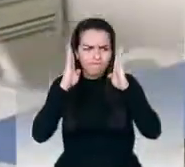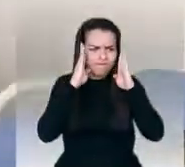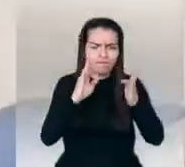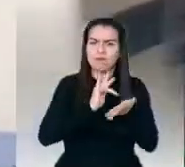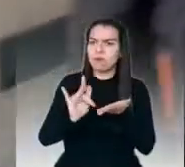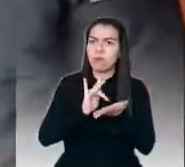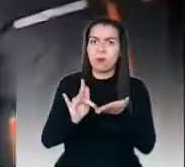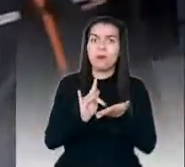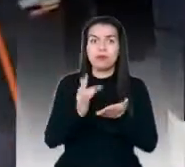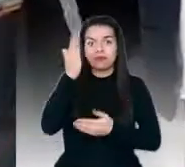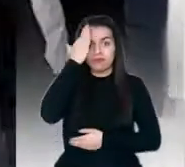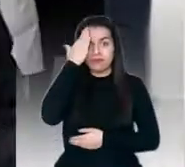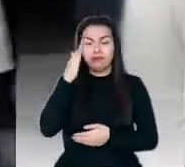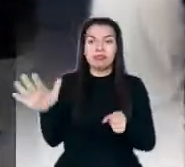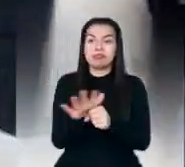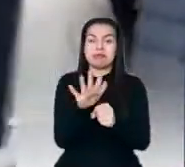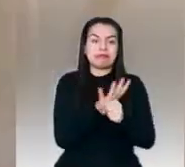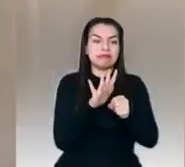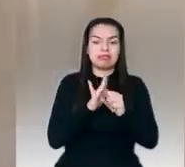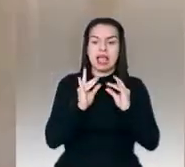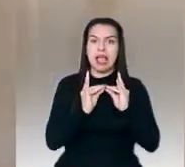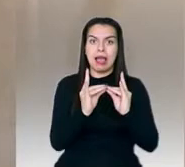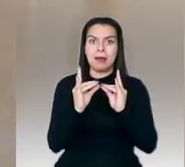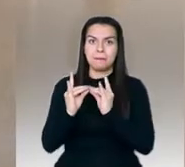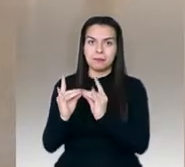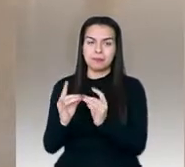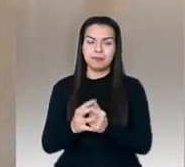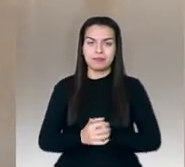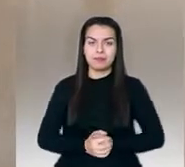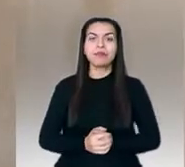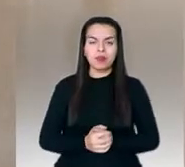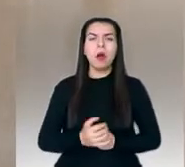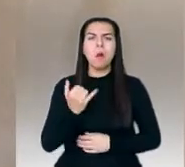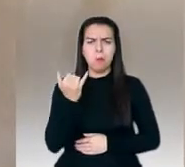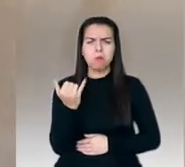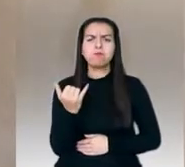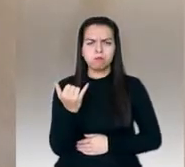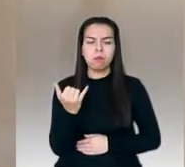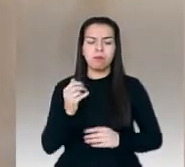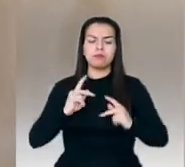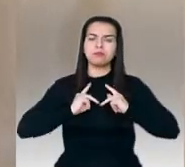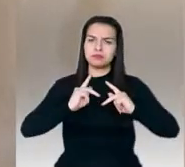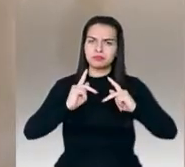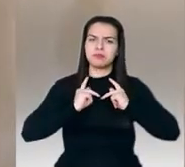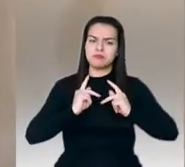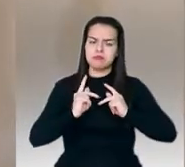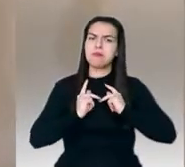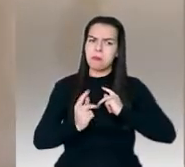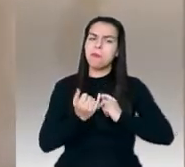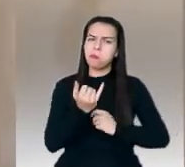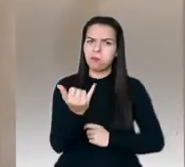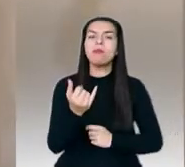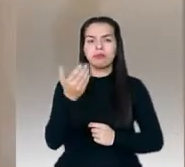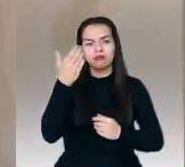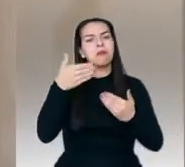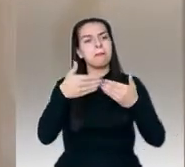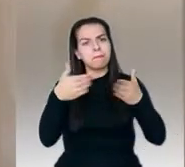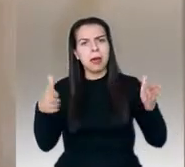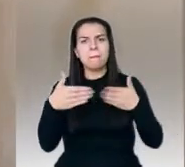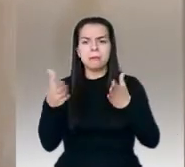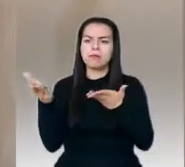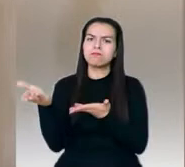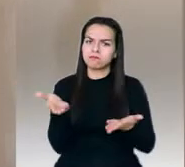las más de 700 camas. Contamos con ventiladores adicionales en la medida que se vayan requiriendo, iremos habilitándolos. Ya hoy contamos